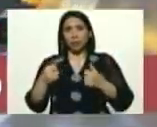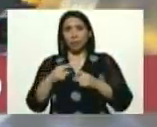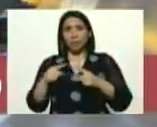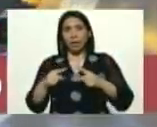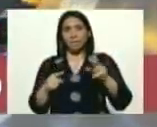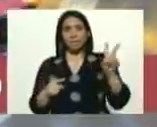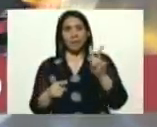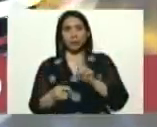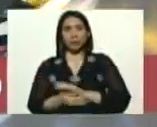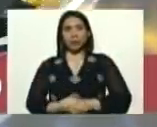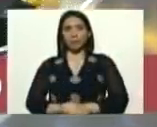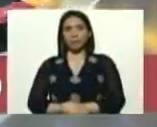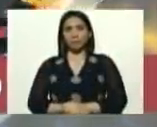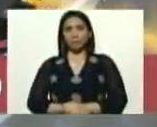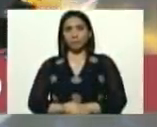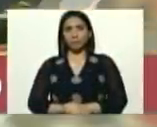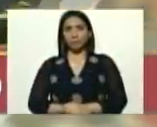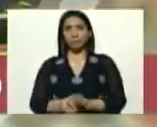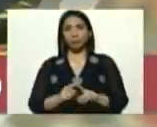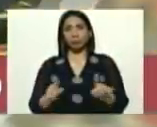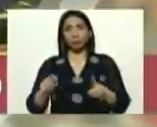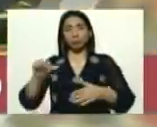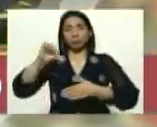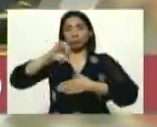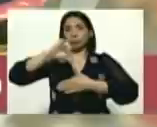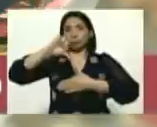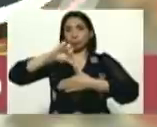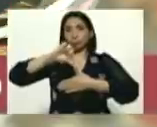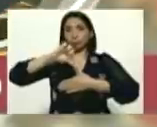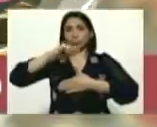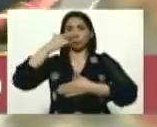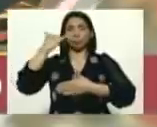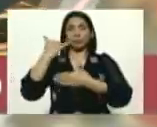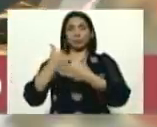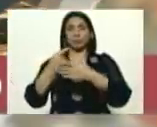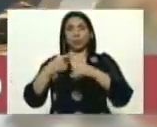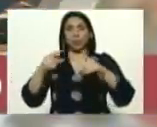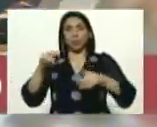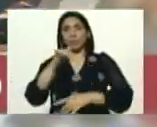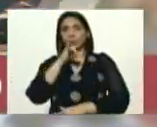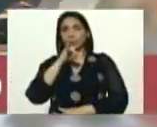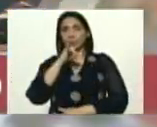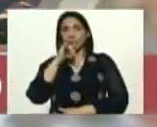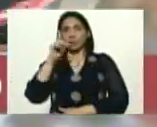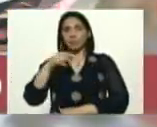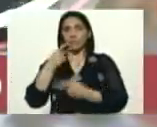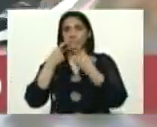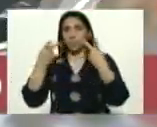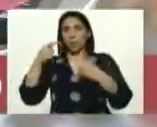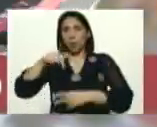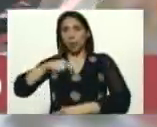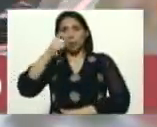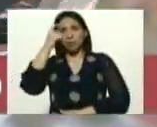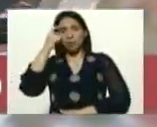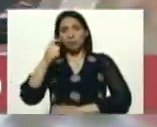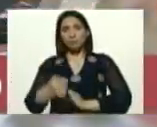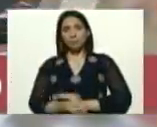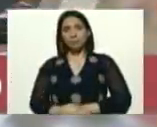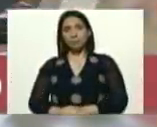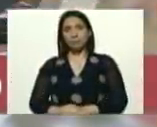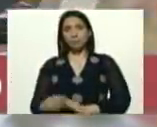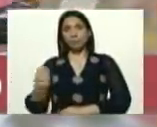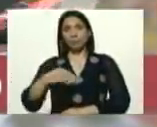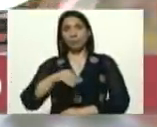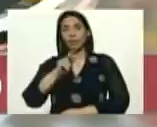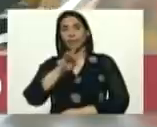Venezuela y para Sudamérica. Fíjense esta otra noticia que salió también el día de hoy. Más